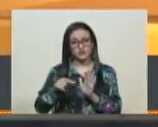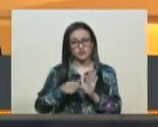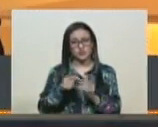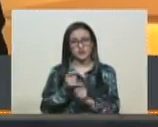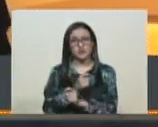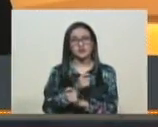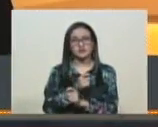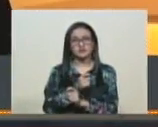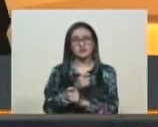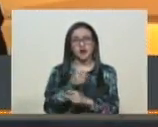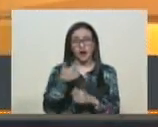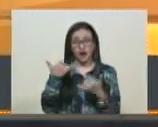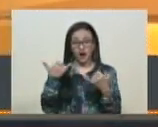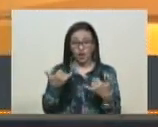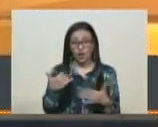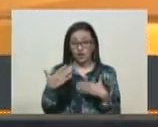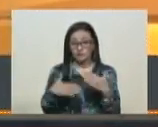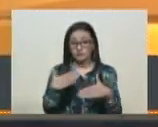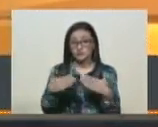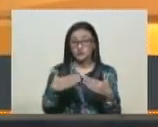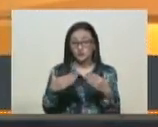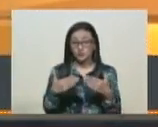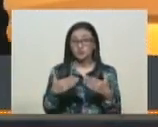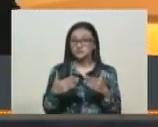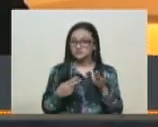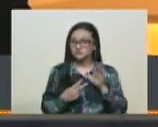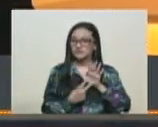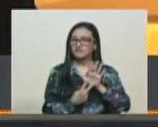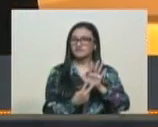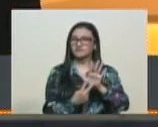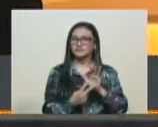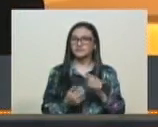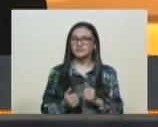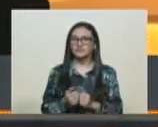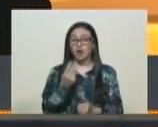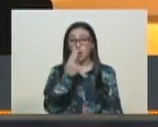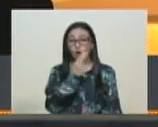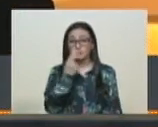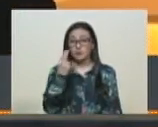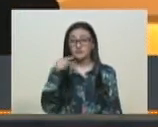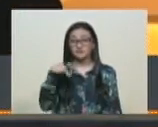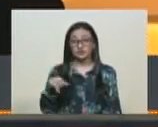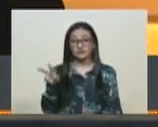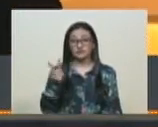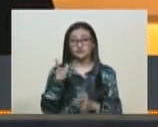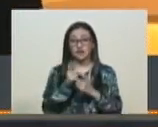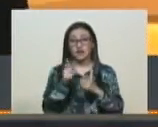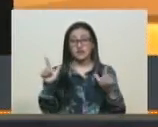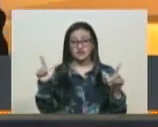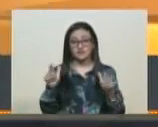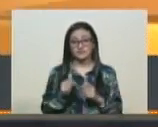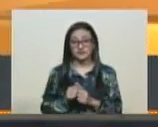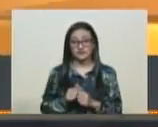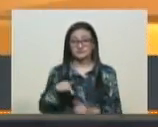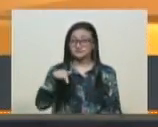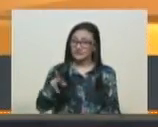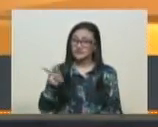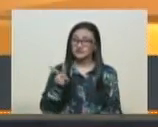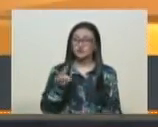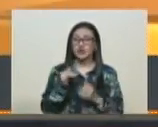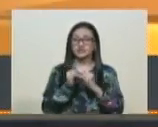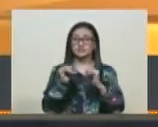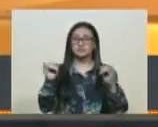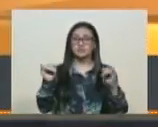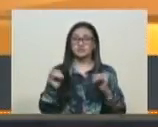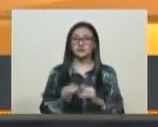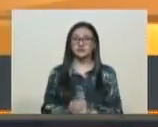y que estamos llevando con absoluta lealtad y compromiso de la Venezuela libre y de la Venezuela independiente. Yo